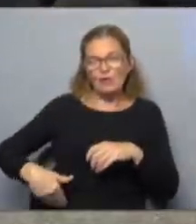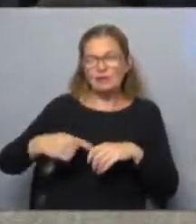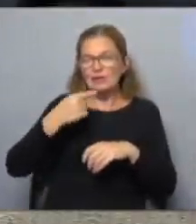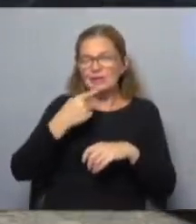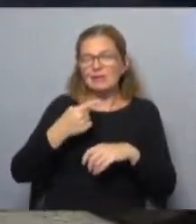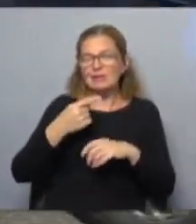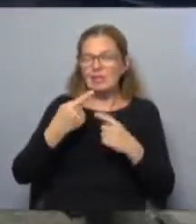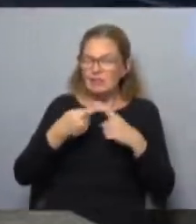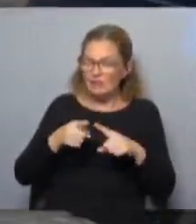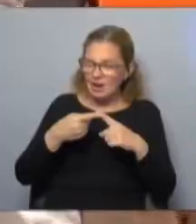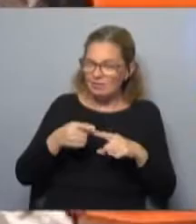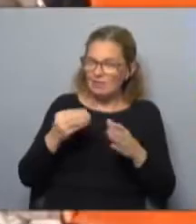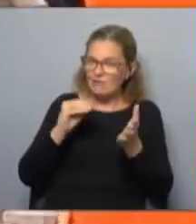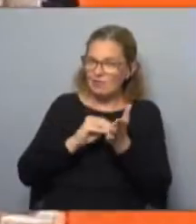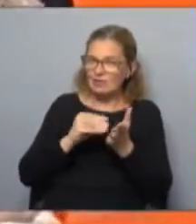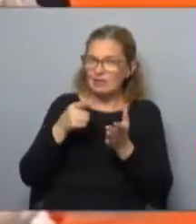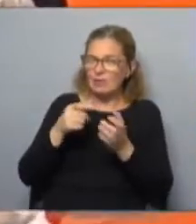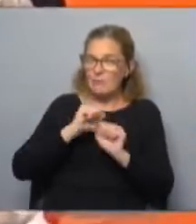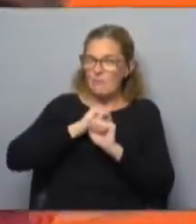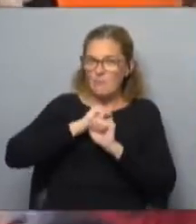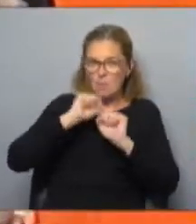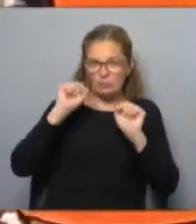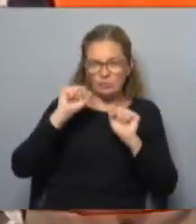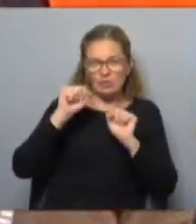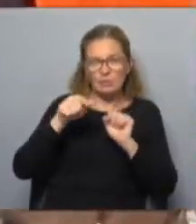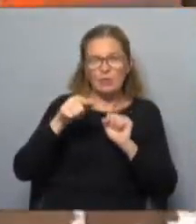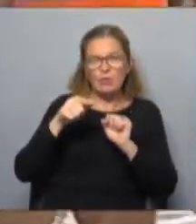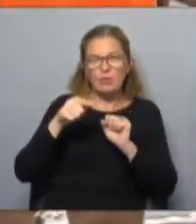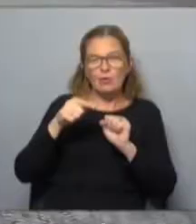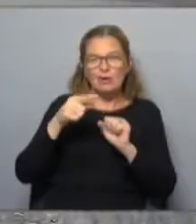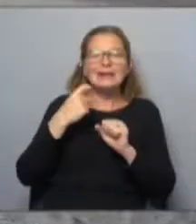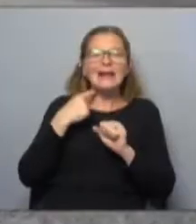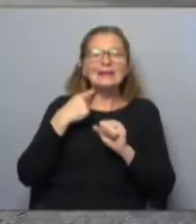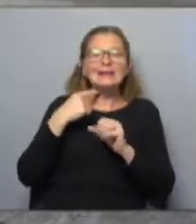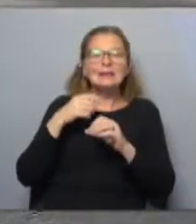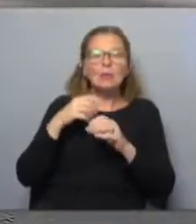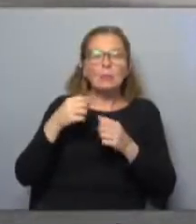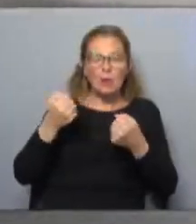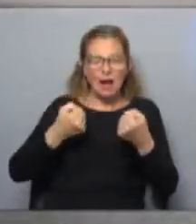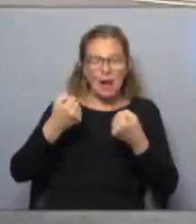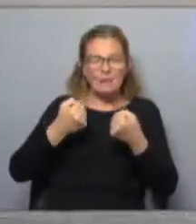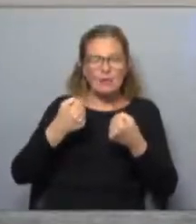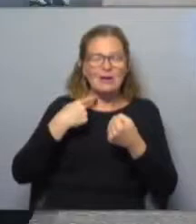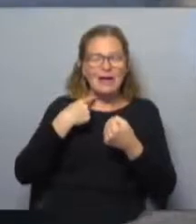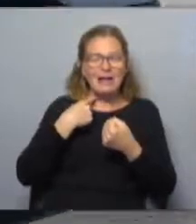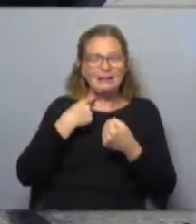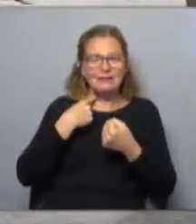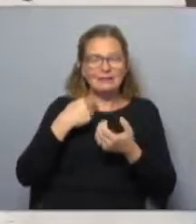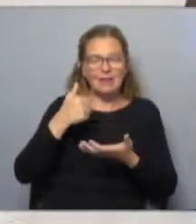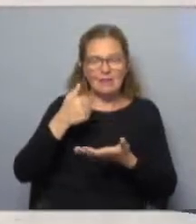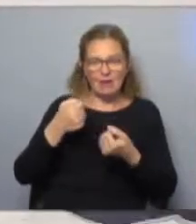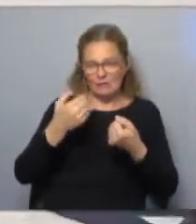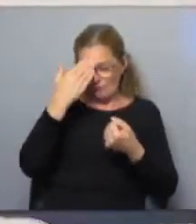reiterado en varias ocasiones desde que se produjo la explosión que se trató de un escape de gas cuando un camión cisterna de gas licuado estaba